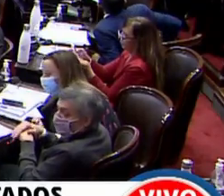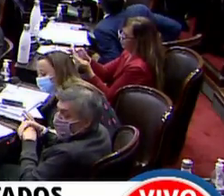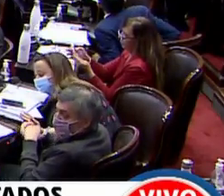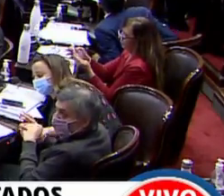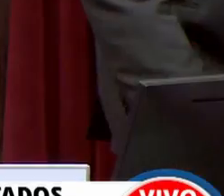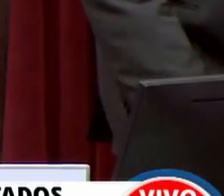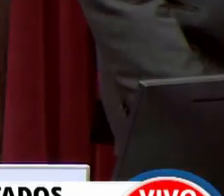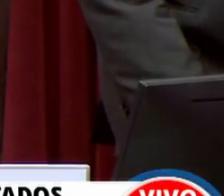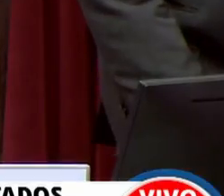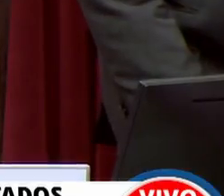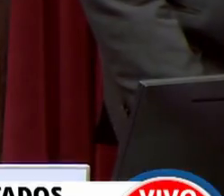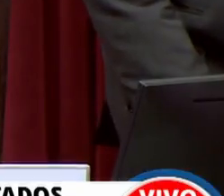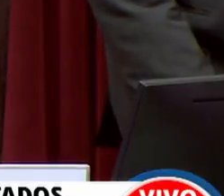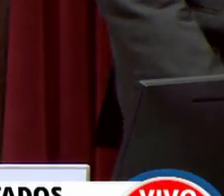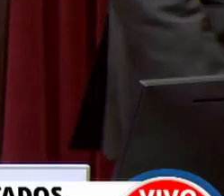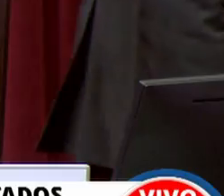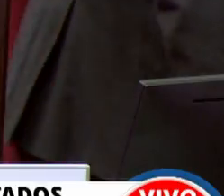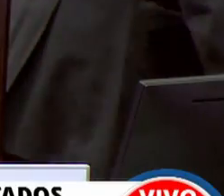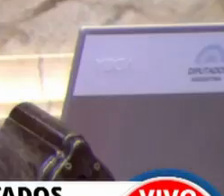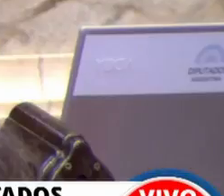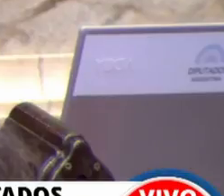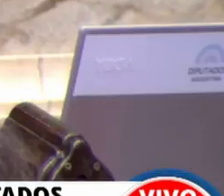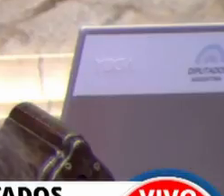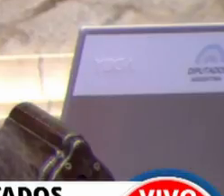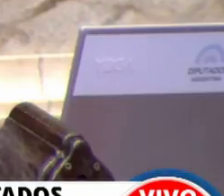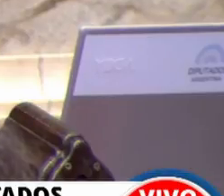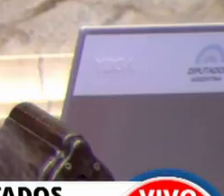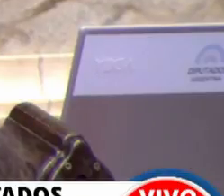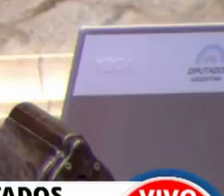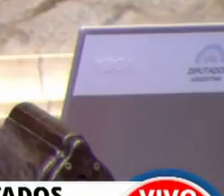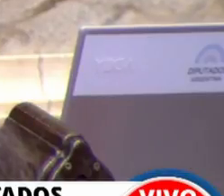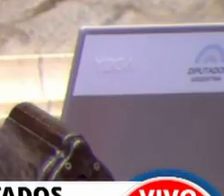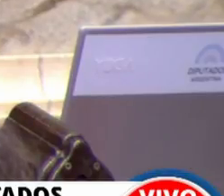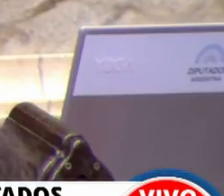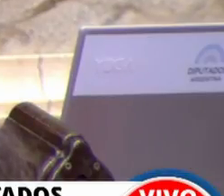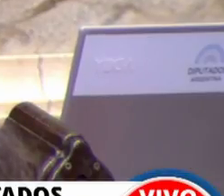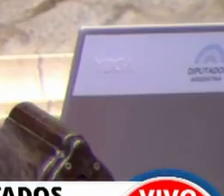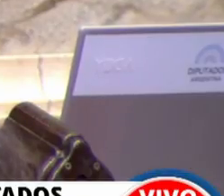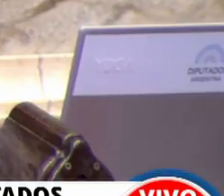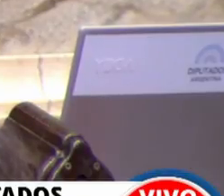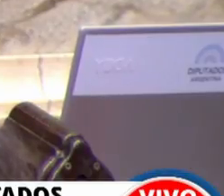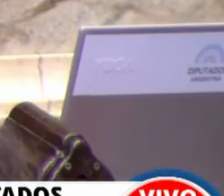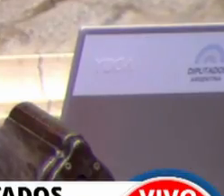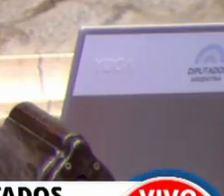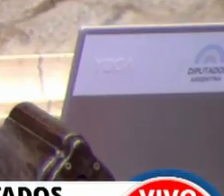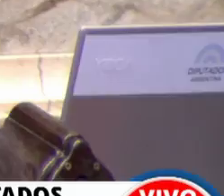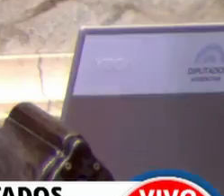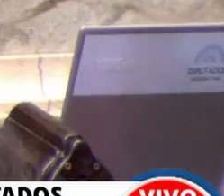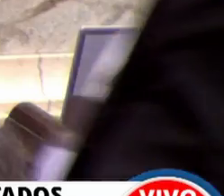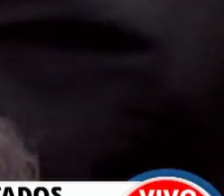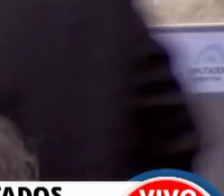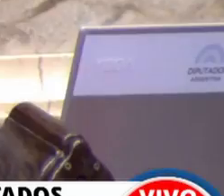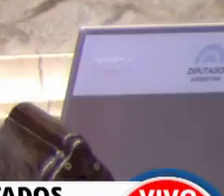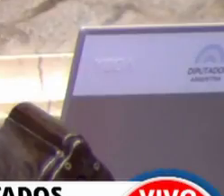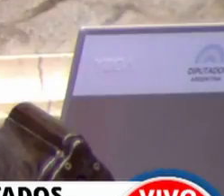si quiere hágalo ahora sí gracias a que quería escuchar eso vamos a votar junto a